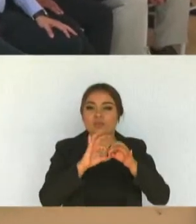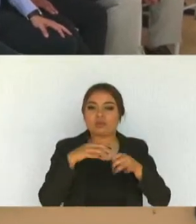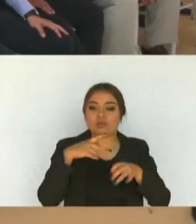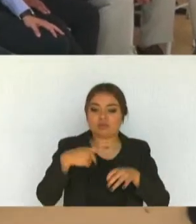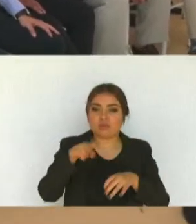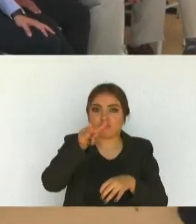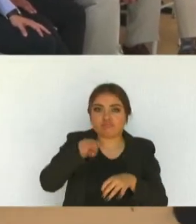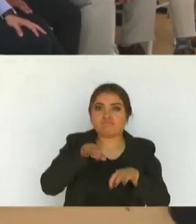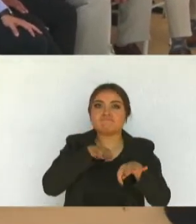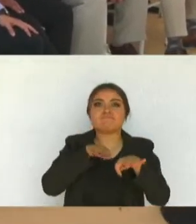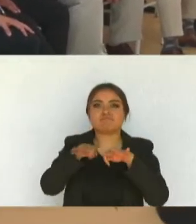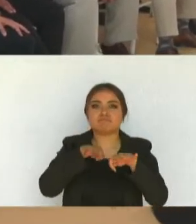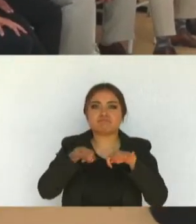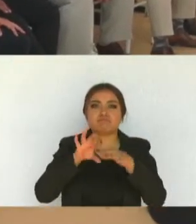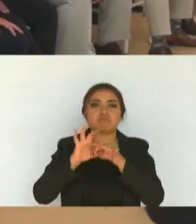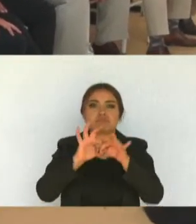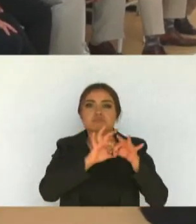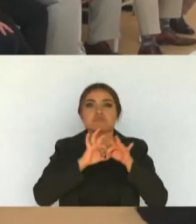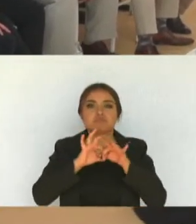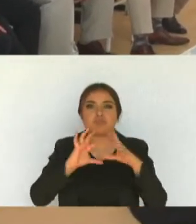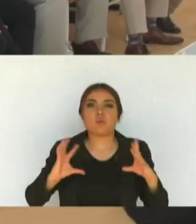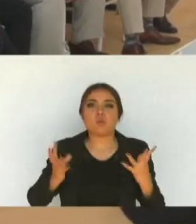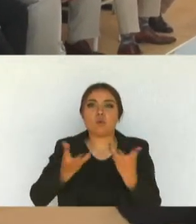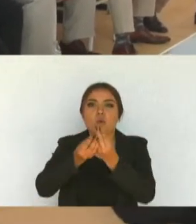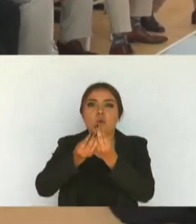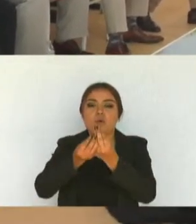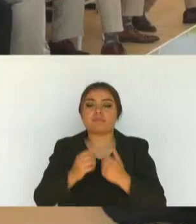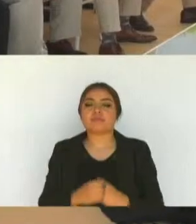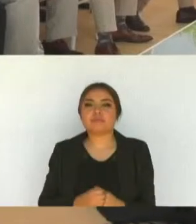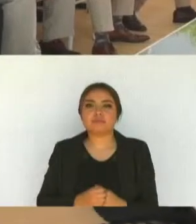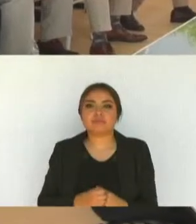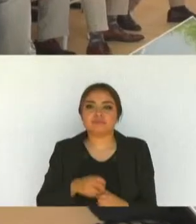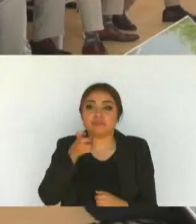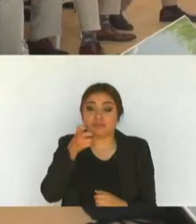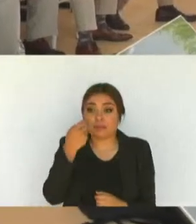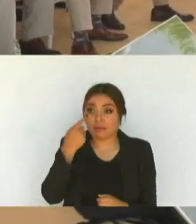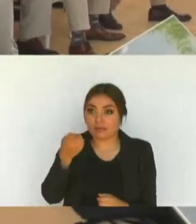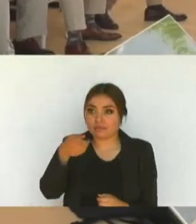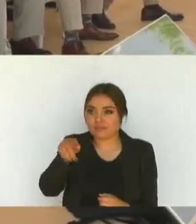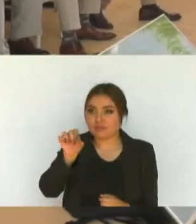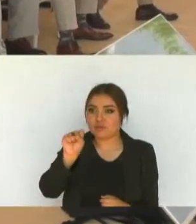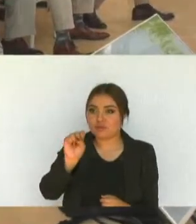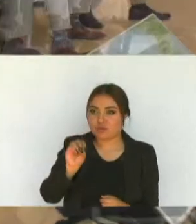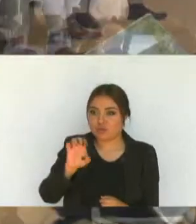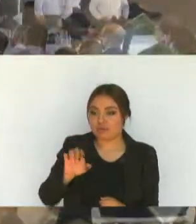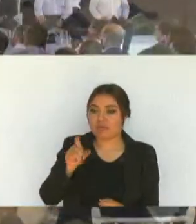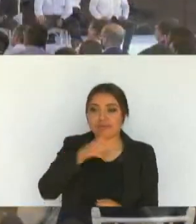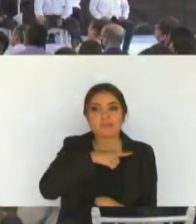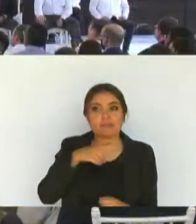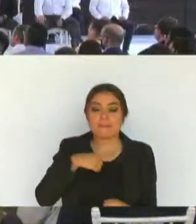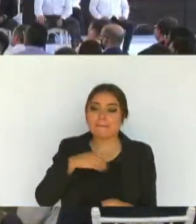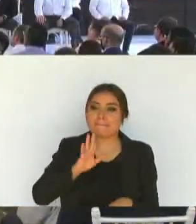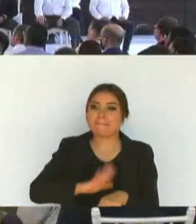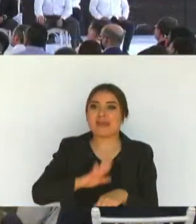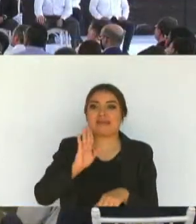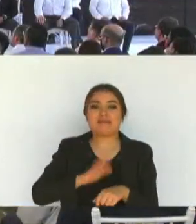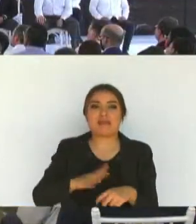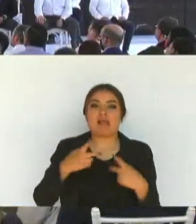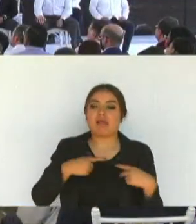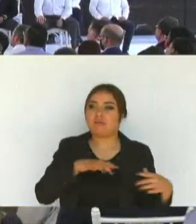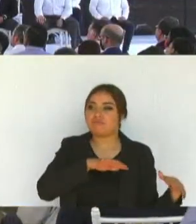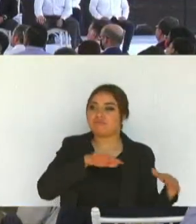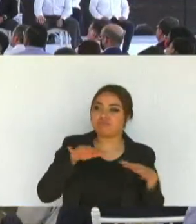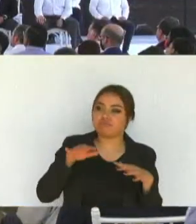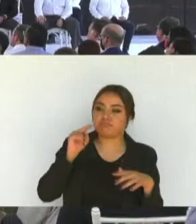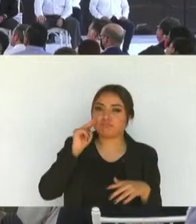trabajo en equipo y tendremos que ampliar hacia toda la industria que tiene